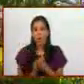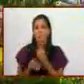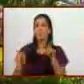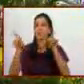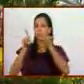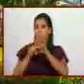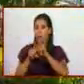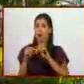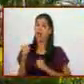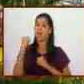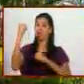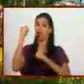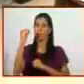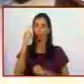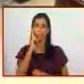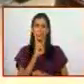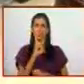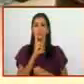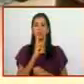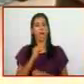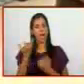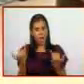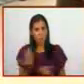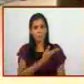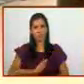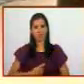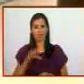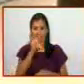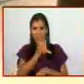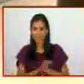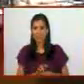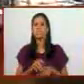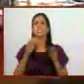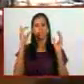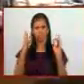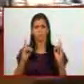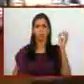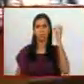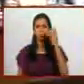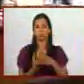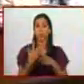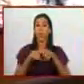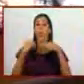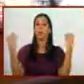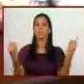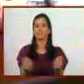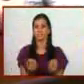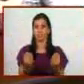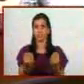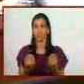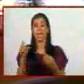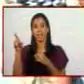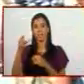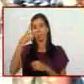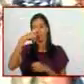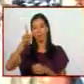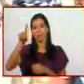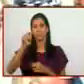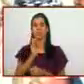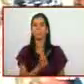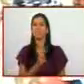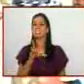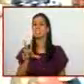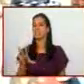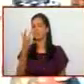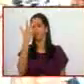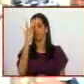libertadores, los jefes de Estado y de gobierno deciden crear la comunidad de estados latinoamericanos y caribeños en Cancún, el 23 de